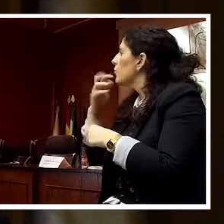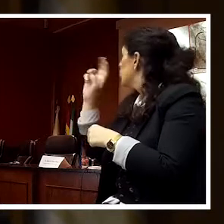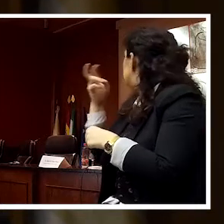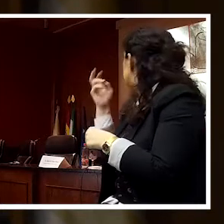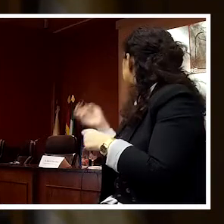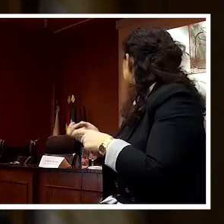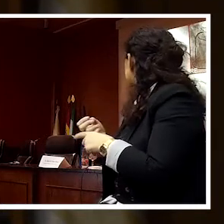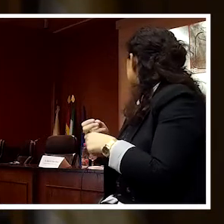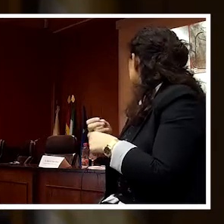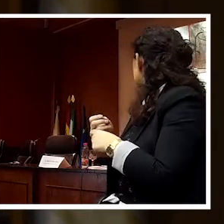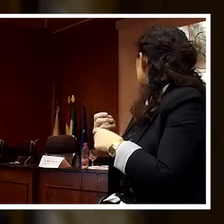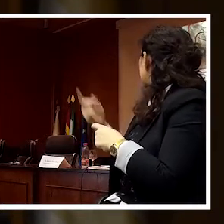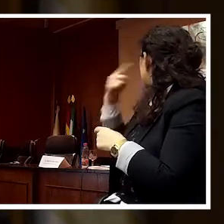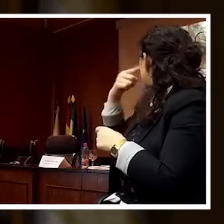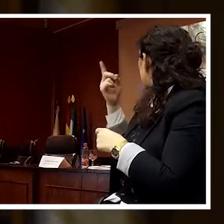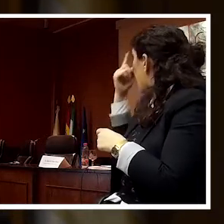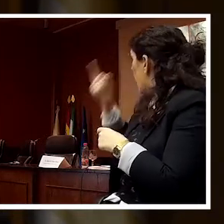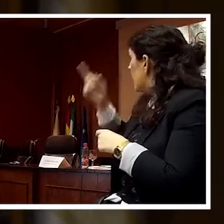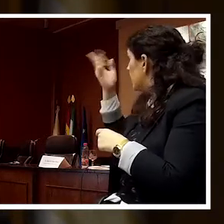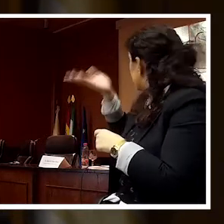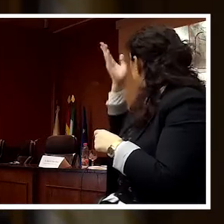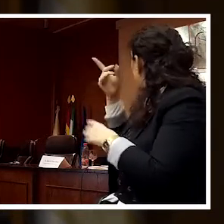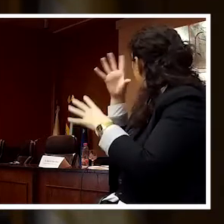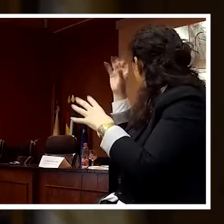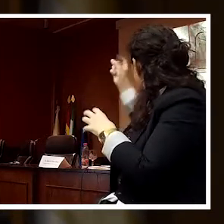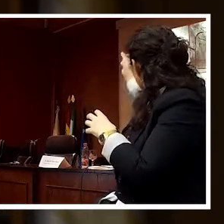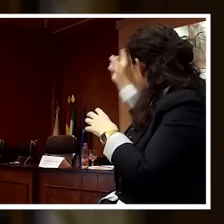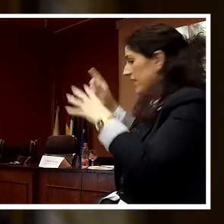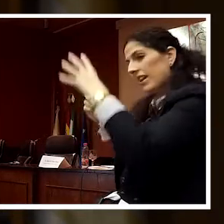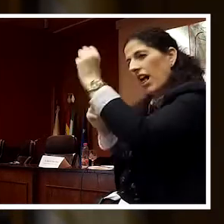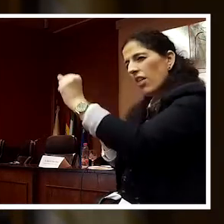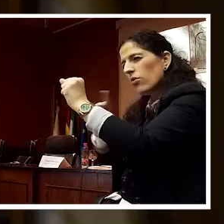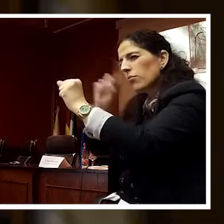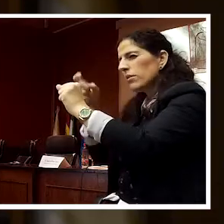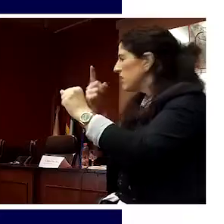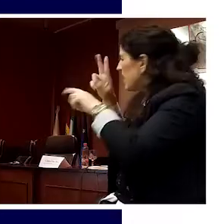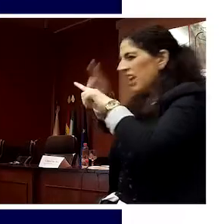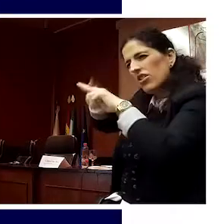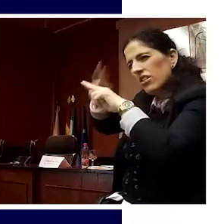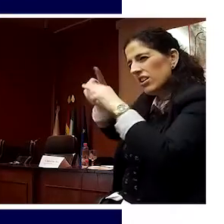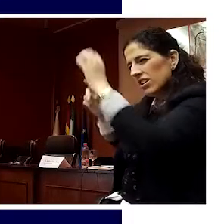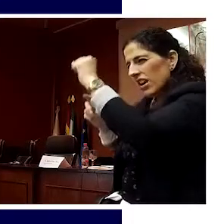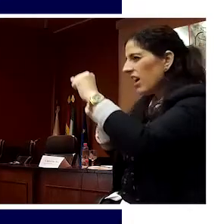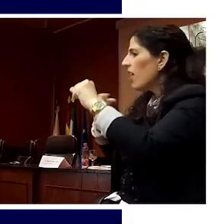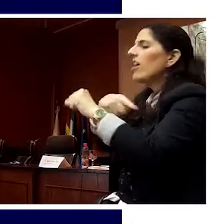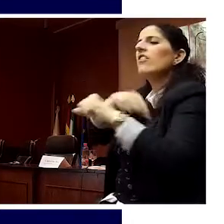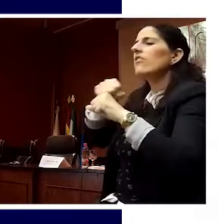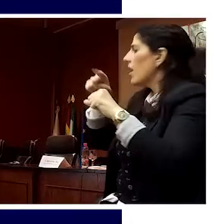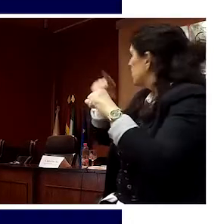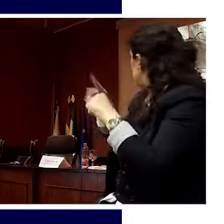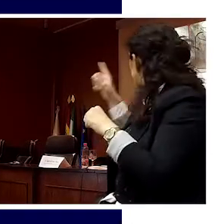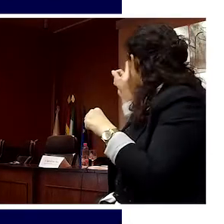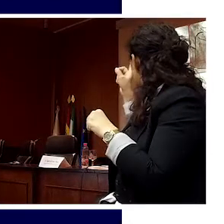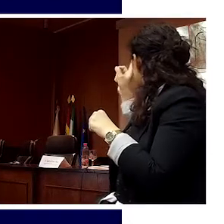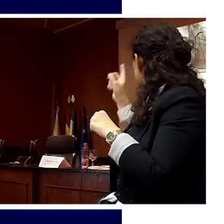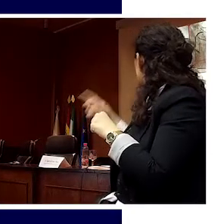en las imágenes de arriba, pues una oclusión completa de un paciente con infarto anterior de la coronaria izquierda, de la